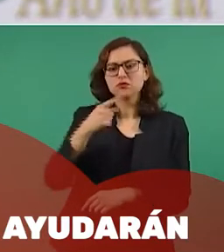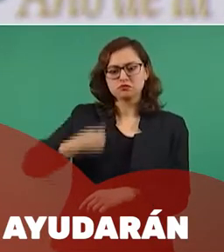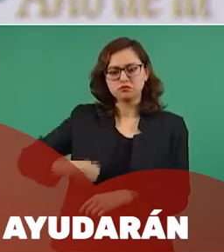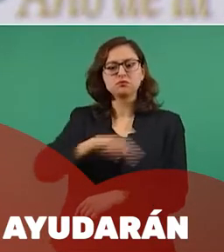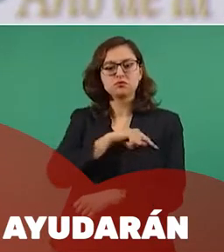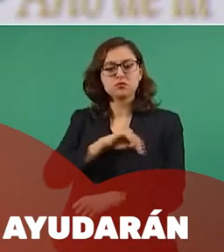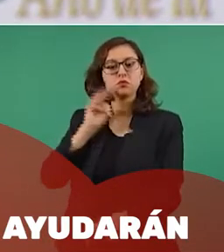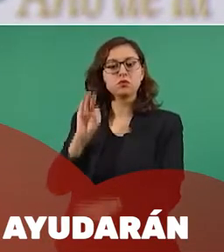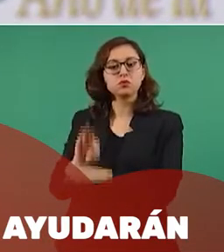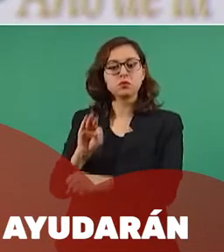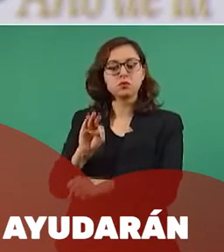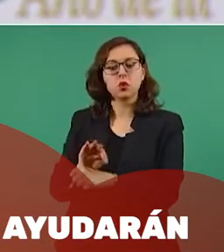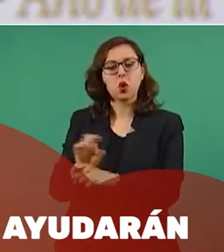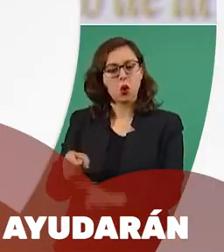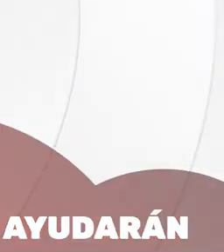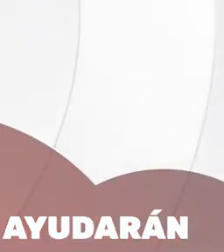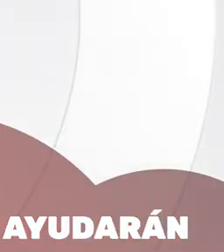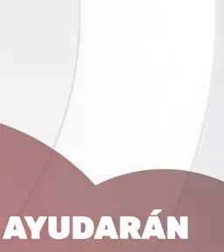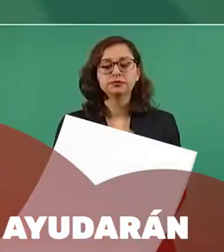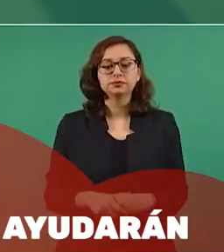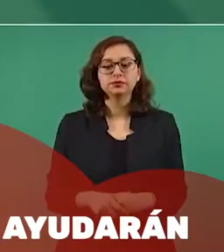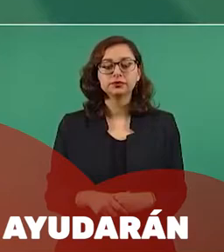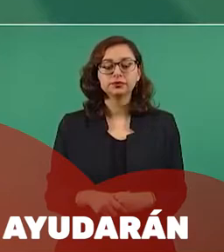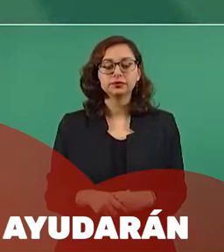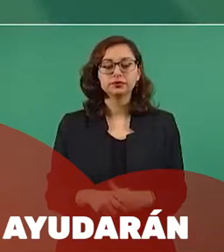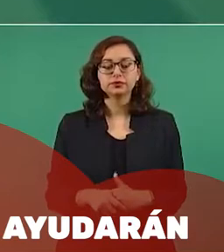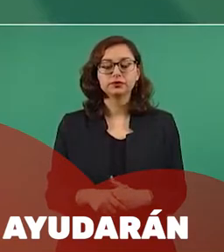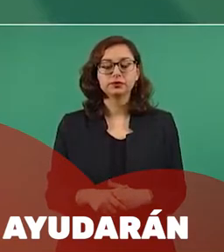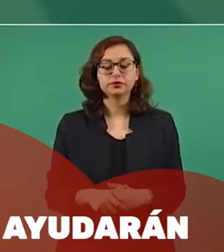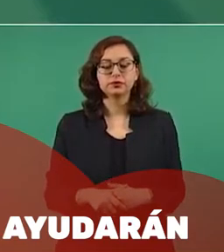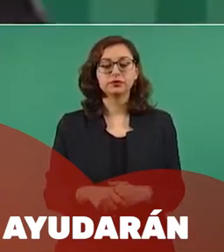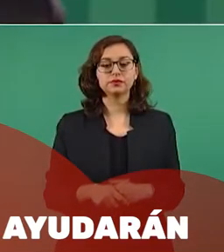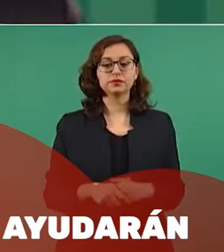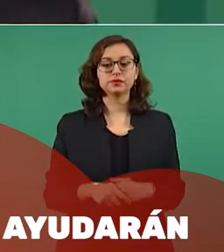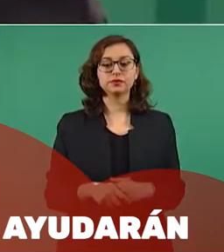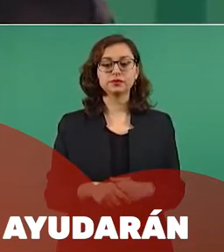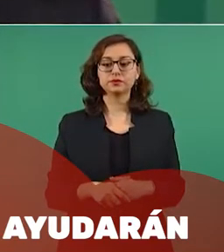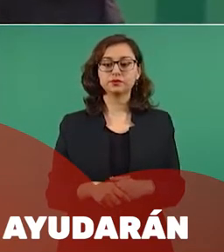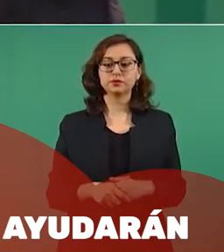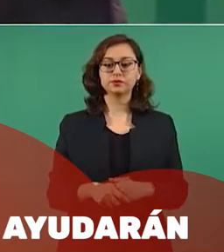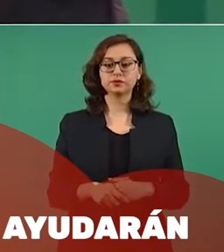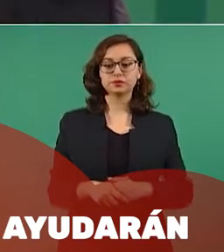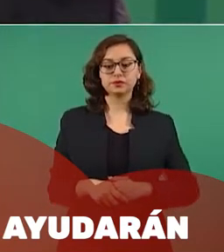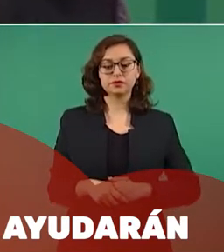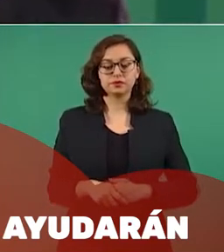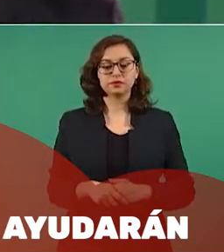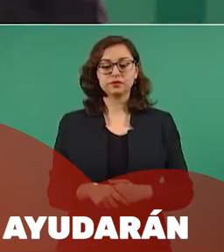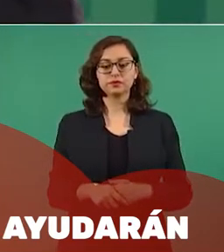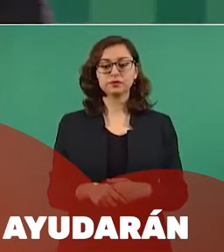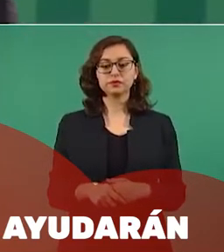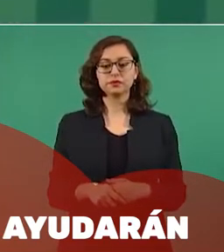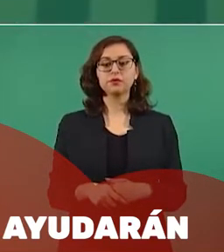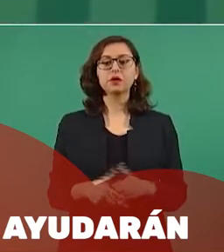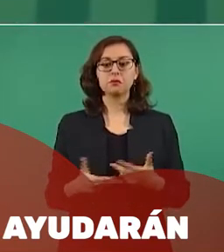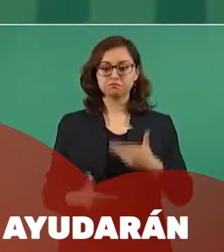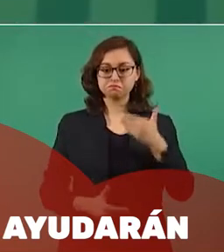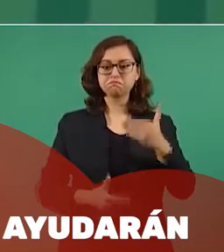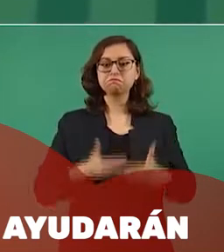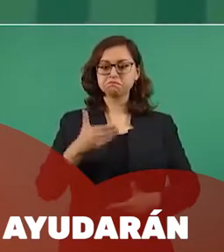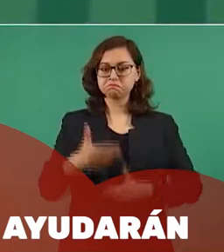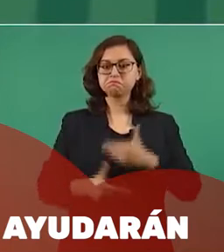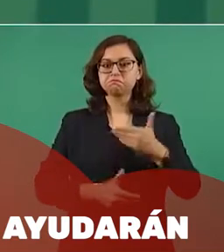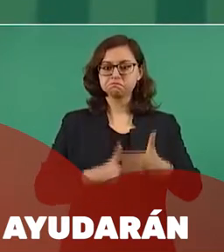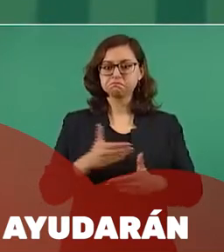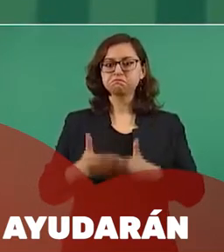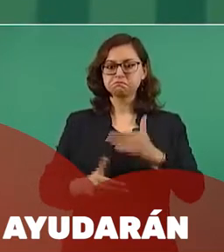México, de acuerdo con el presidente Andrés Manuel López Obrador. El primer mandatario señaló que ese fue el acuerdo al que llegaron durante la reunión que ayer sostuvieron con el jefe de